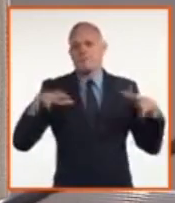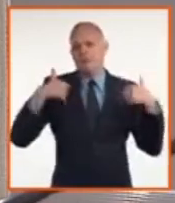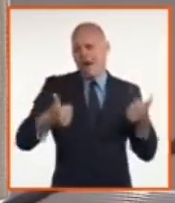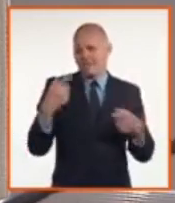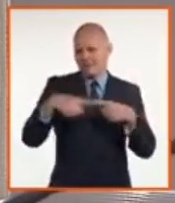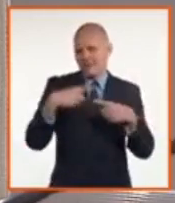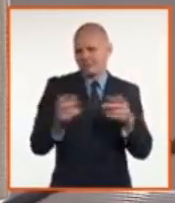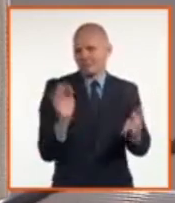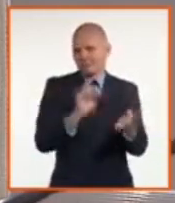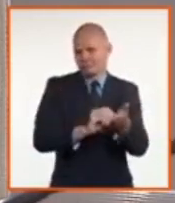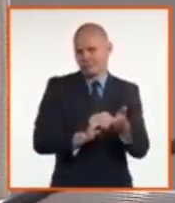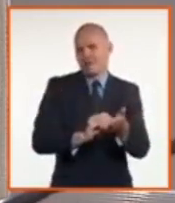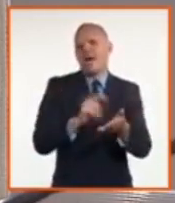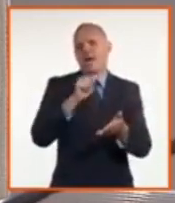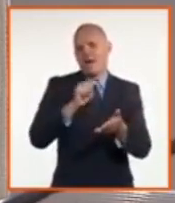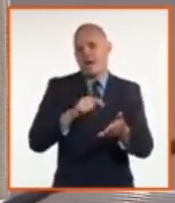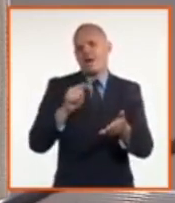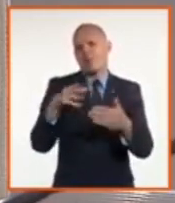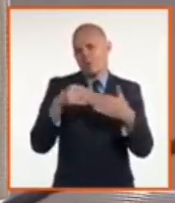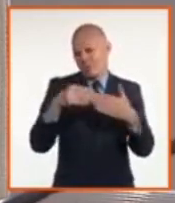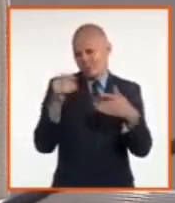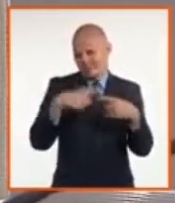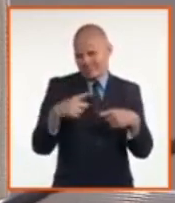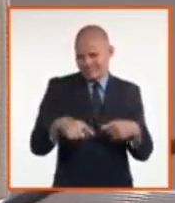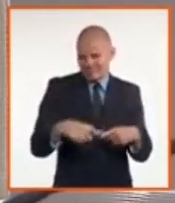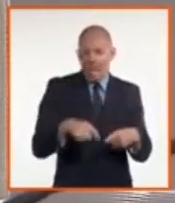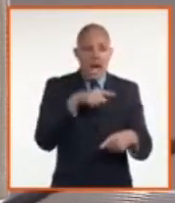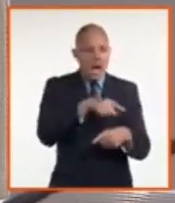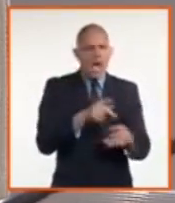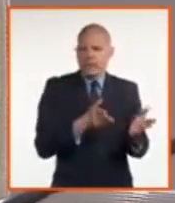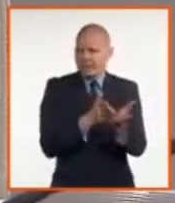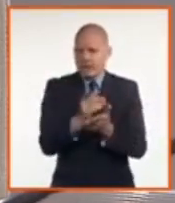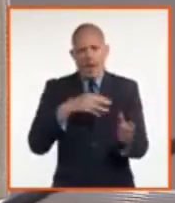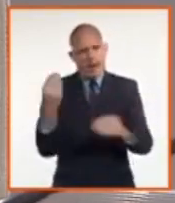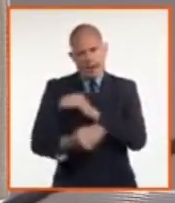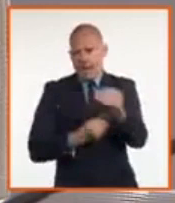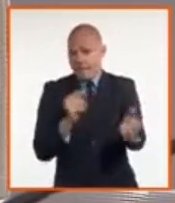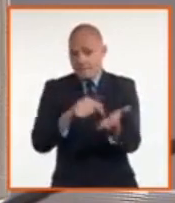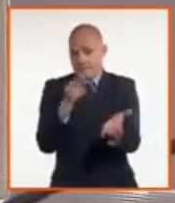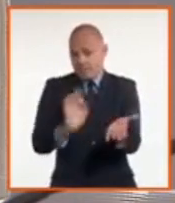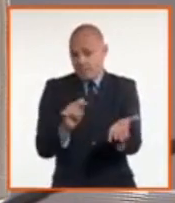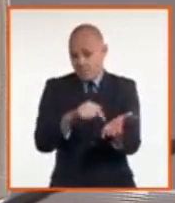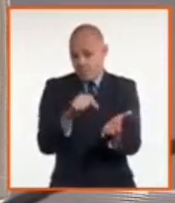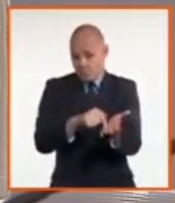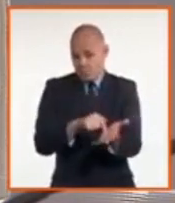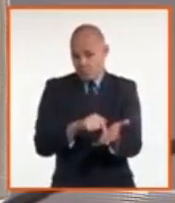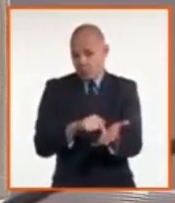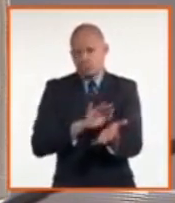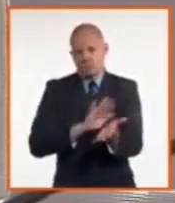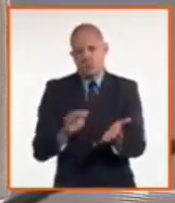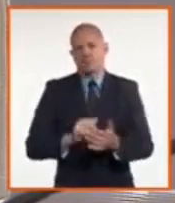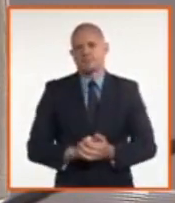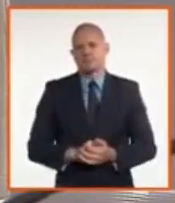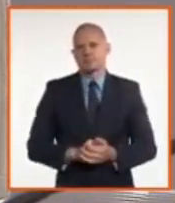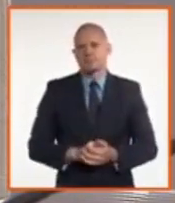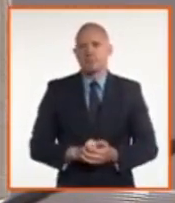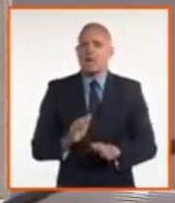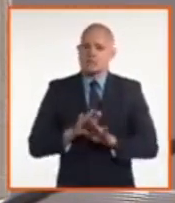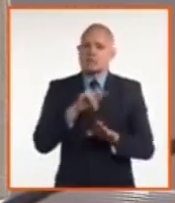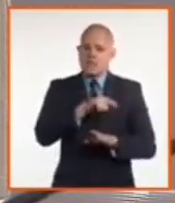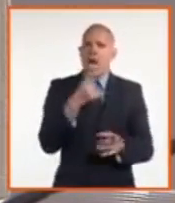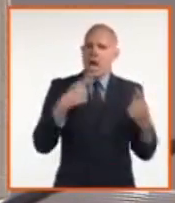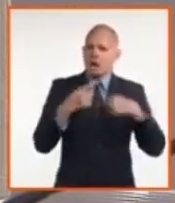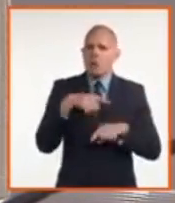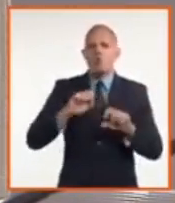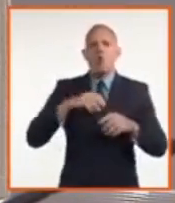de las cuentas que hoy tienen en moneda libremente convertibles también han hecho operaciones en efectivo y también que le han